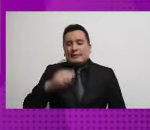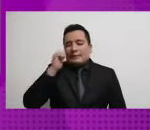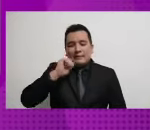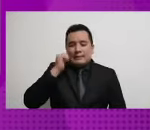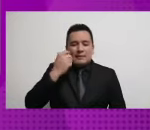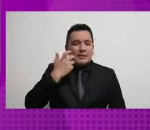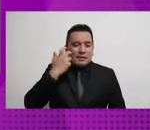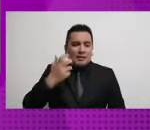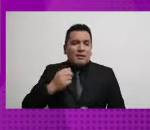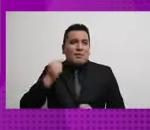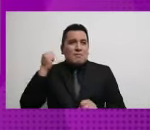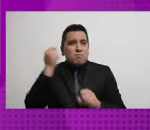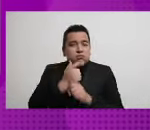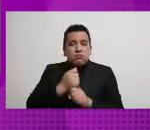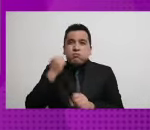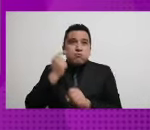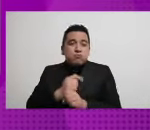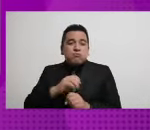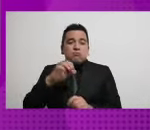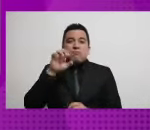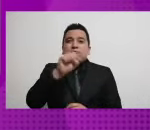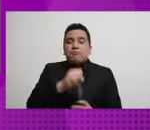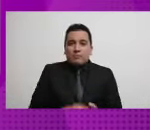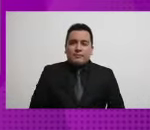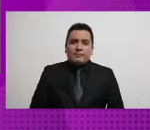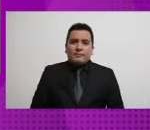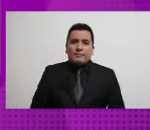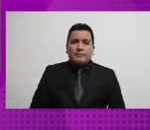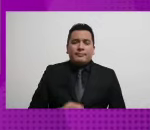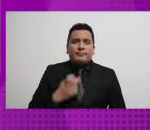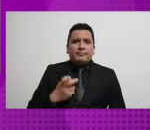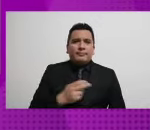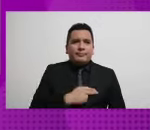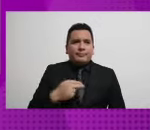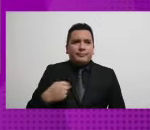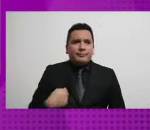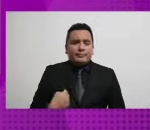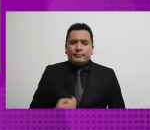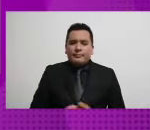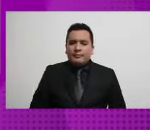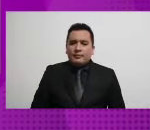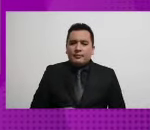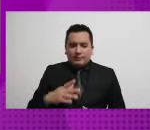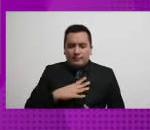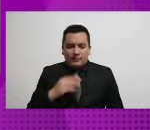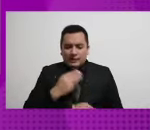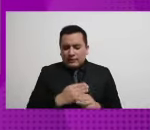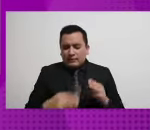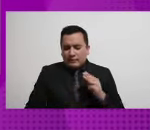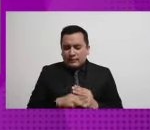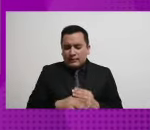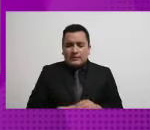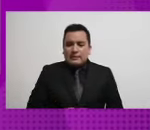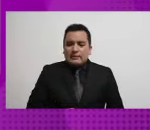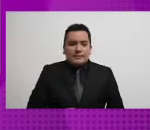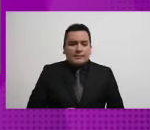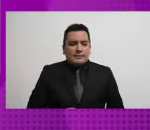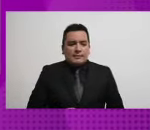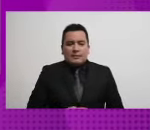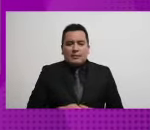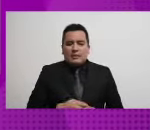arriba. Entonces, si nosotros cautivamos ese material electoral, que son los